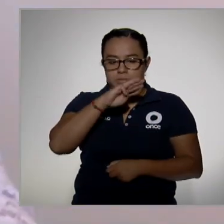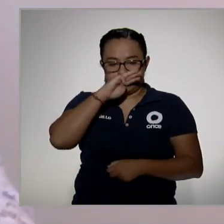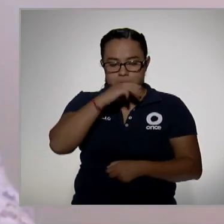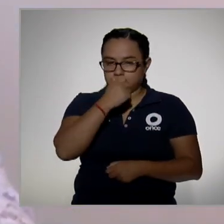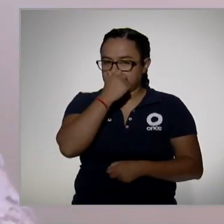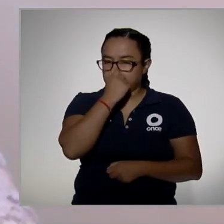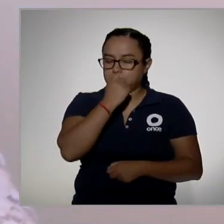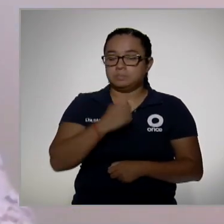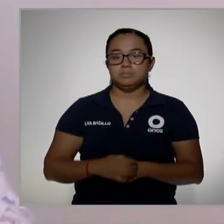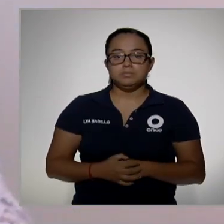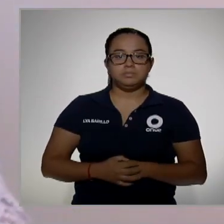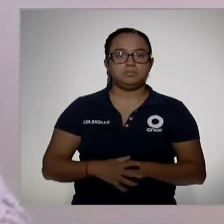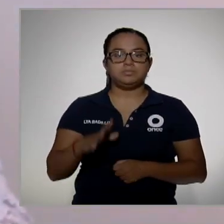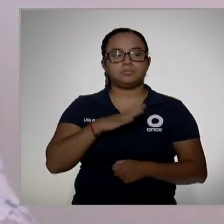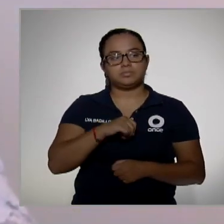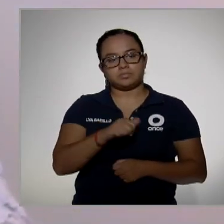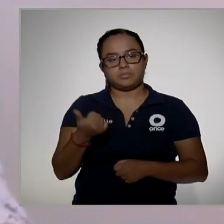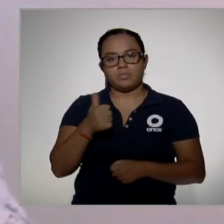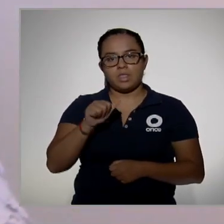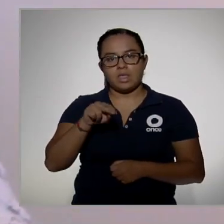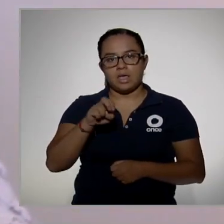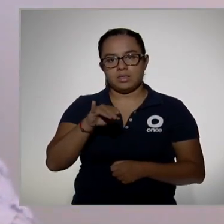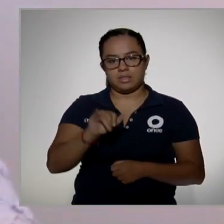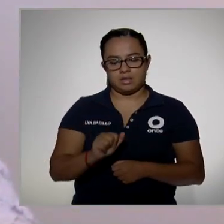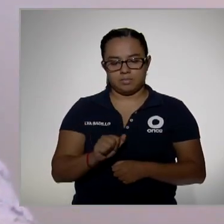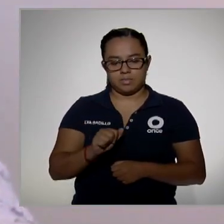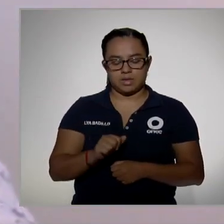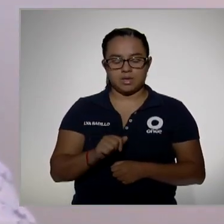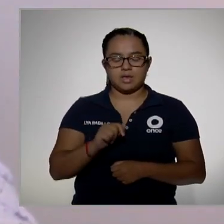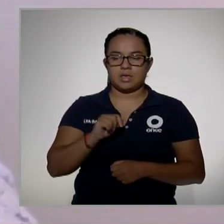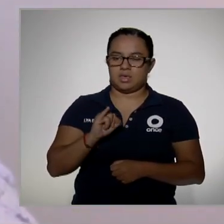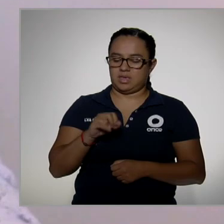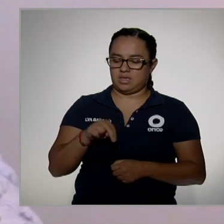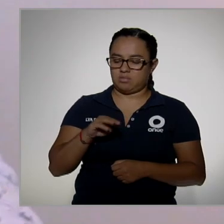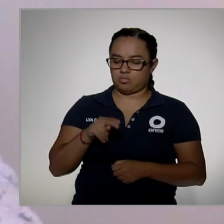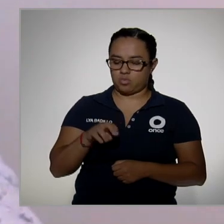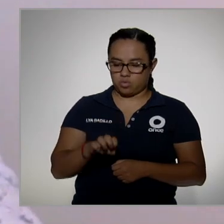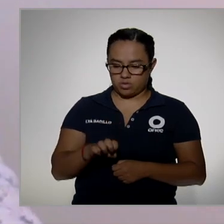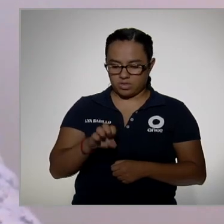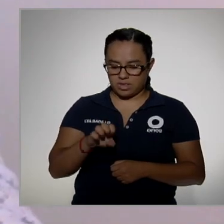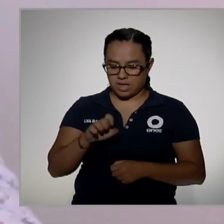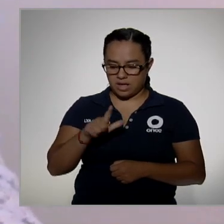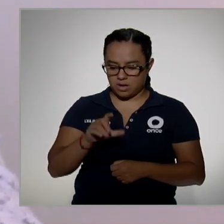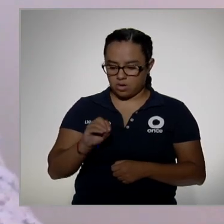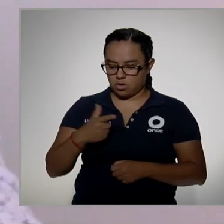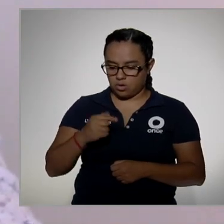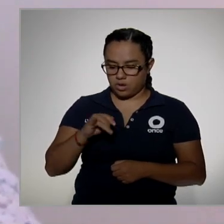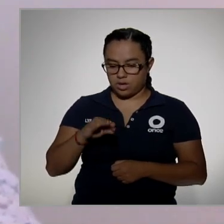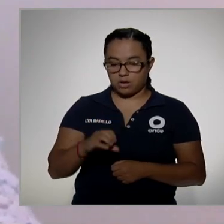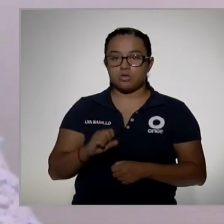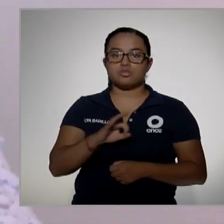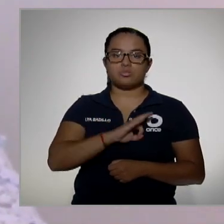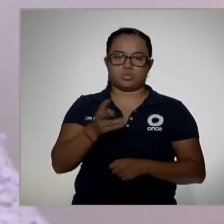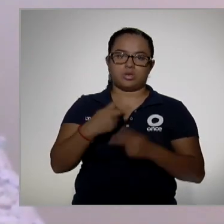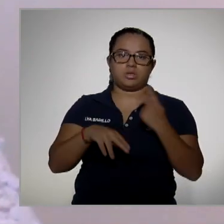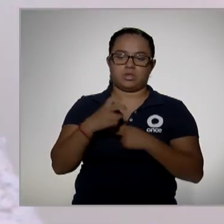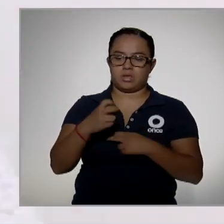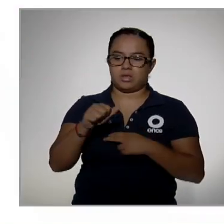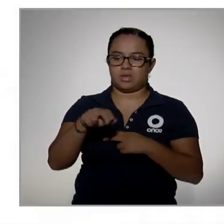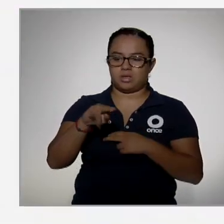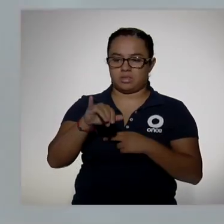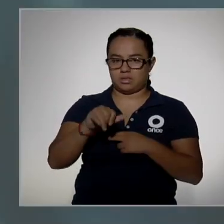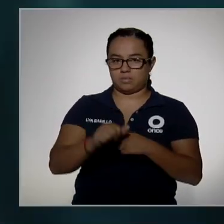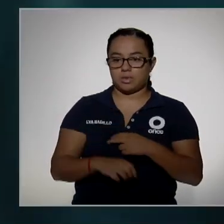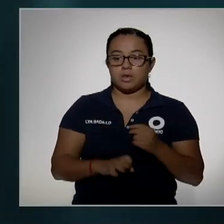también existen anemias hemolíticas inmunes o defectos inmunológicos que pueden producir anemia por ejemplo